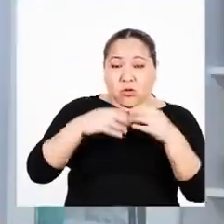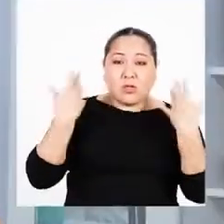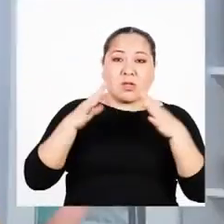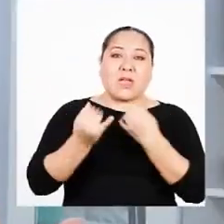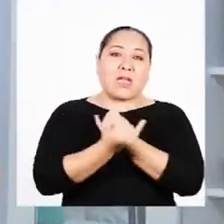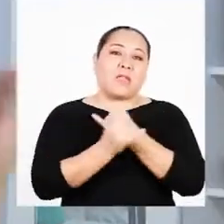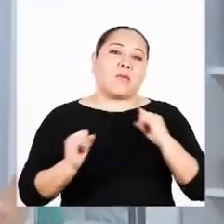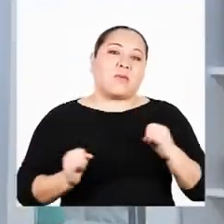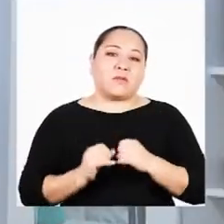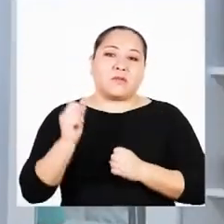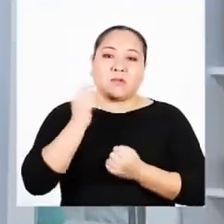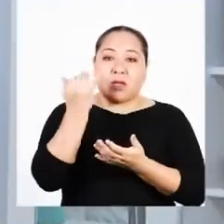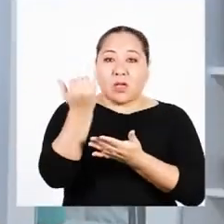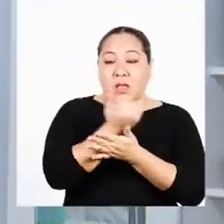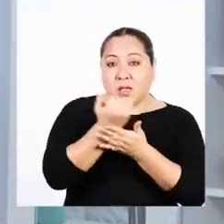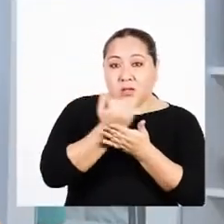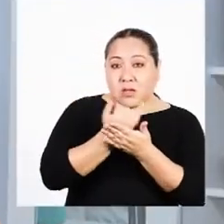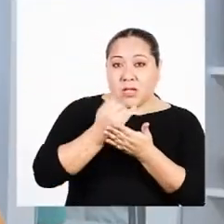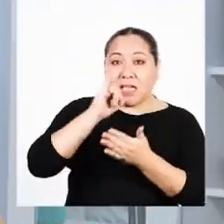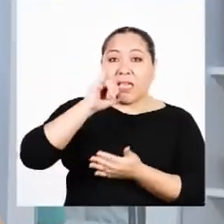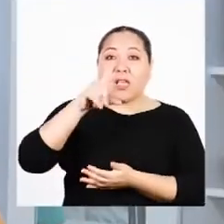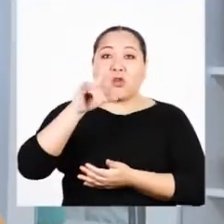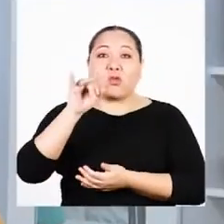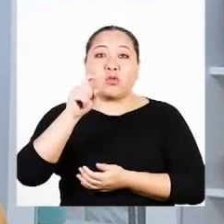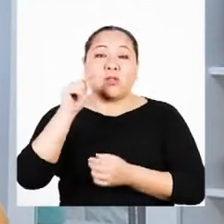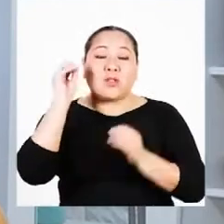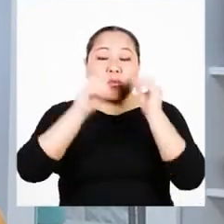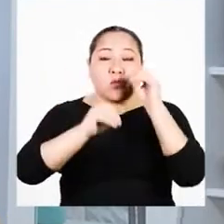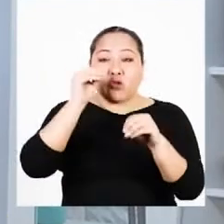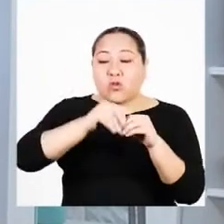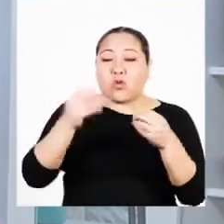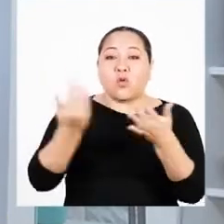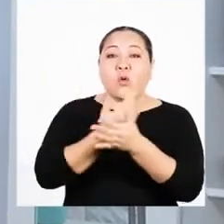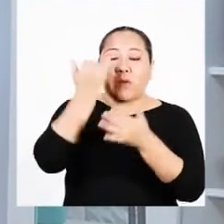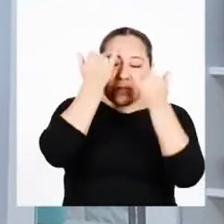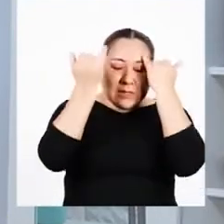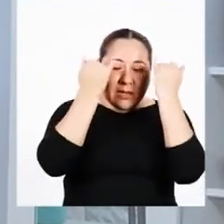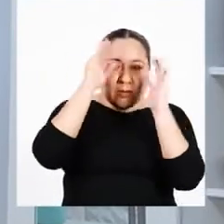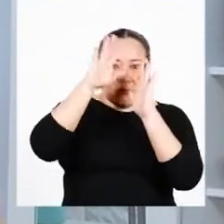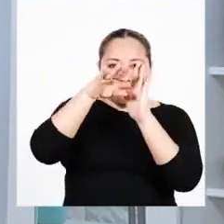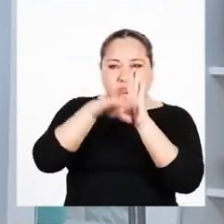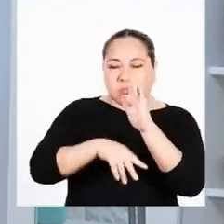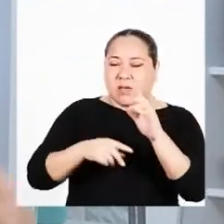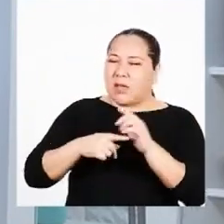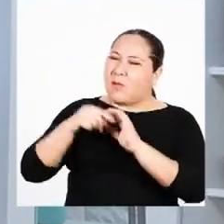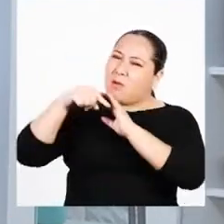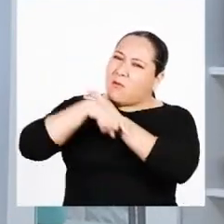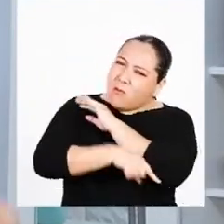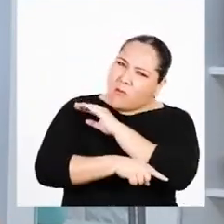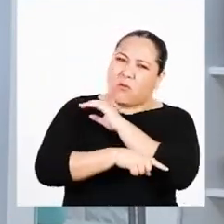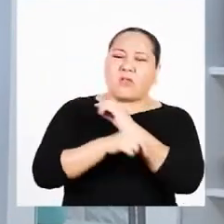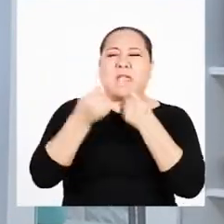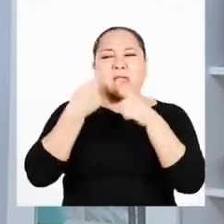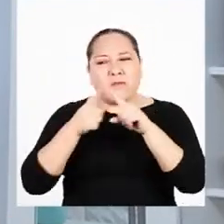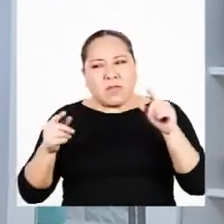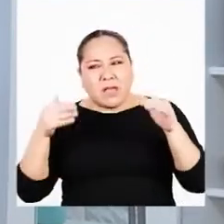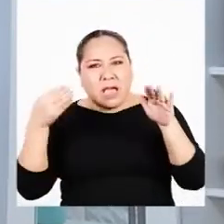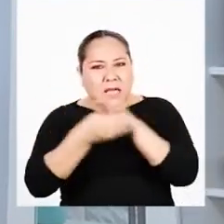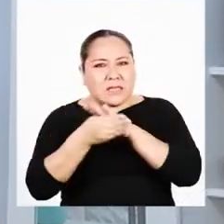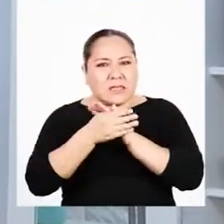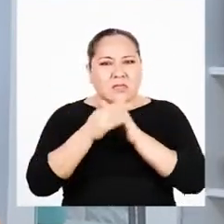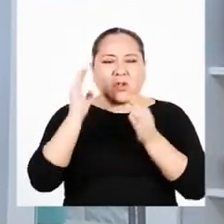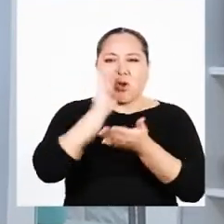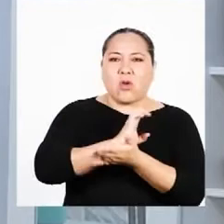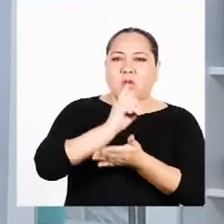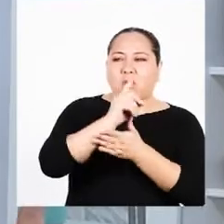República, como con la Ilustración, que se promovieron nuevas ideas para contrarrestar las profundas diferencias en el acceso a la